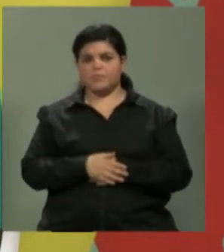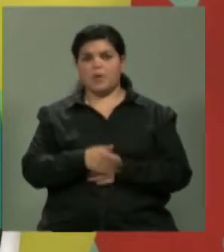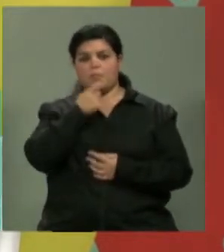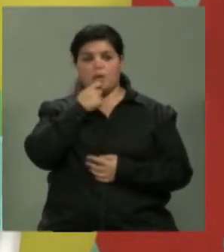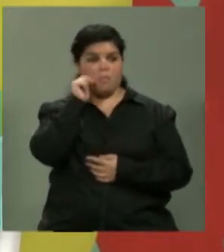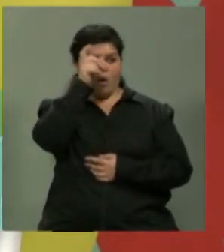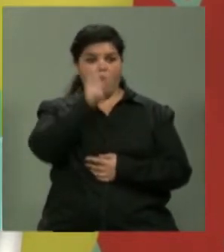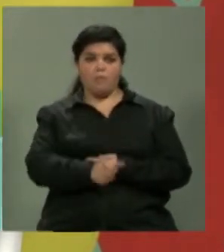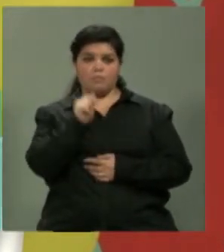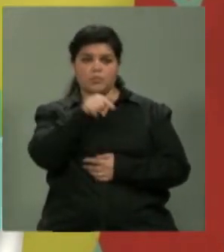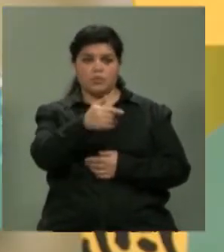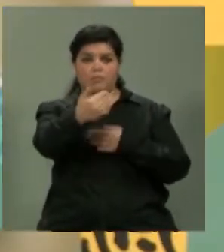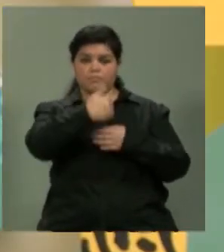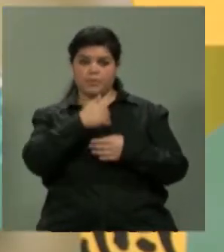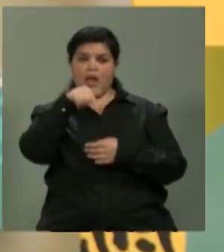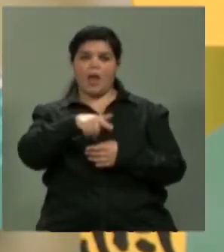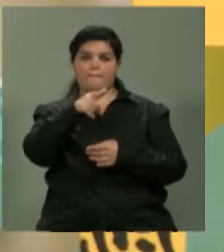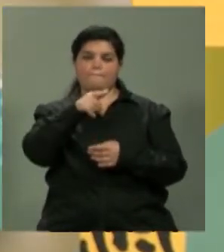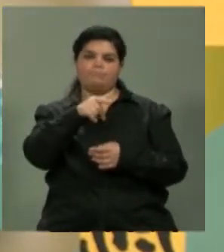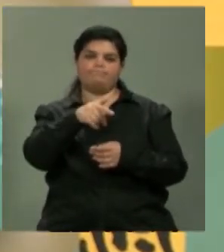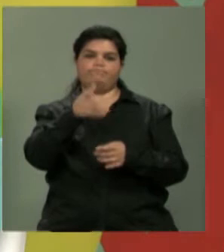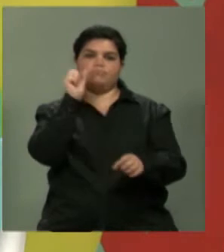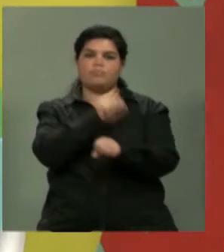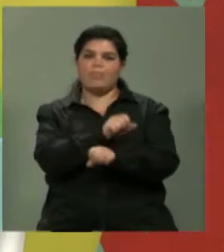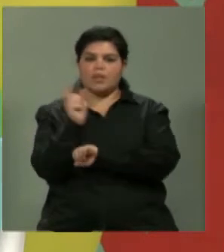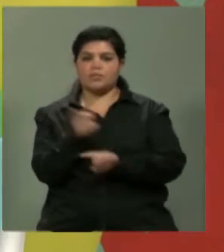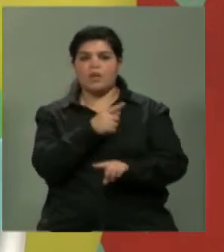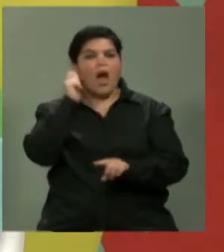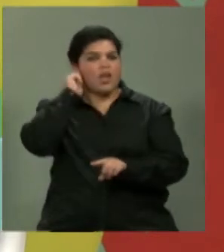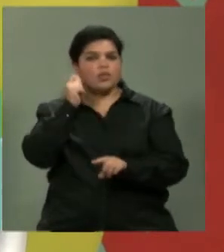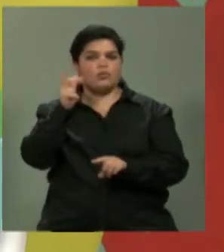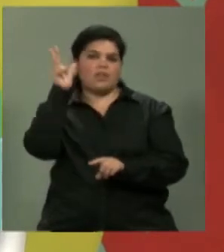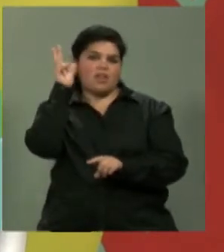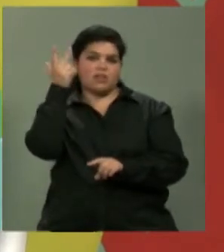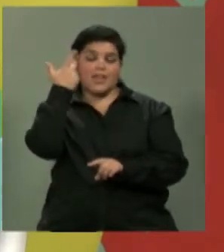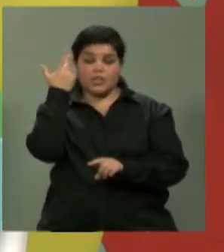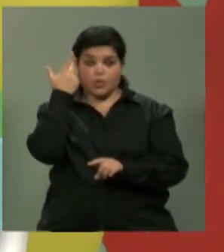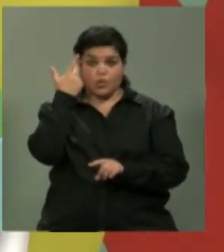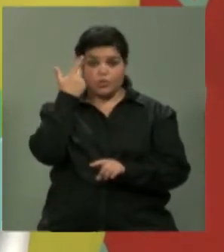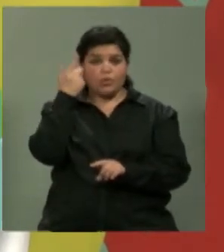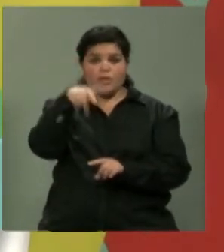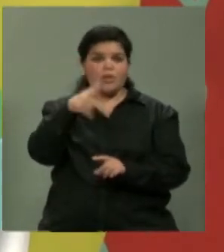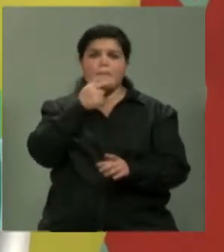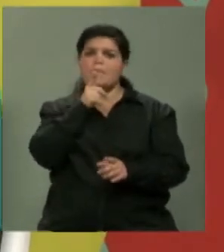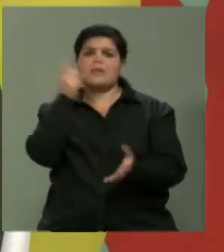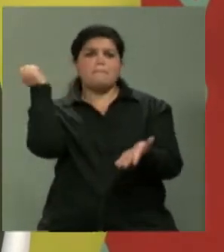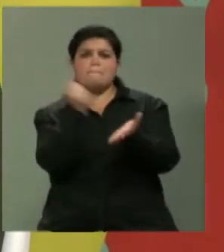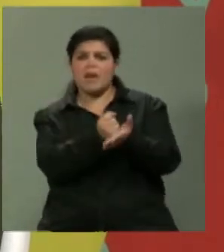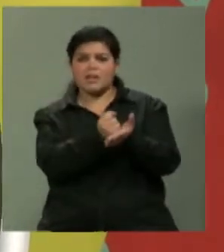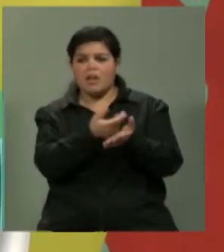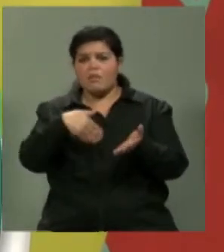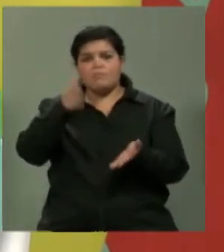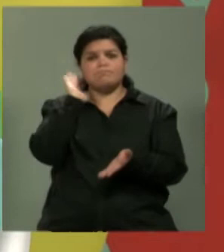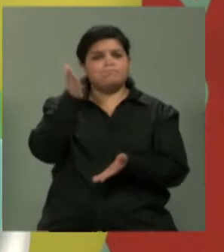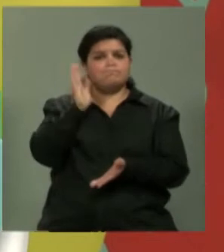al pibe preso a los 16 años y sale a los 18, también ya está, tiene una marca de por vida, no le estás dando una oportunidad. El pibe después